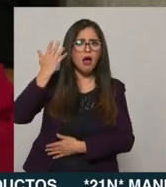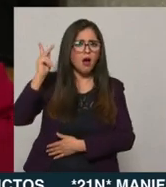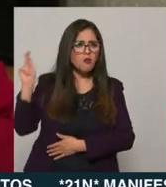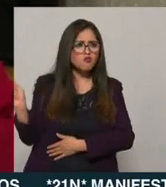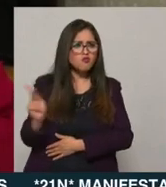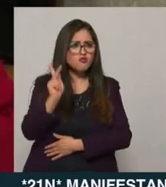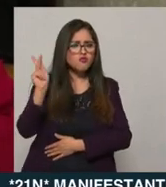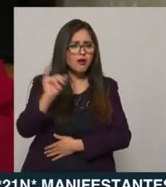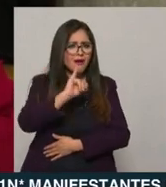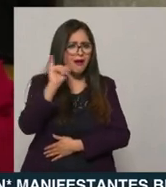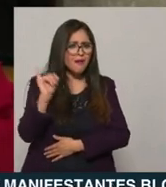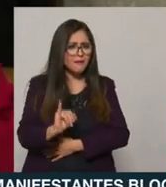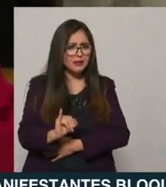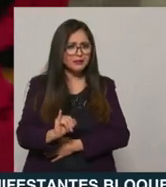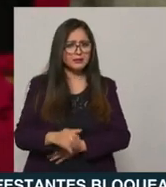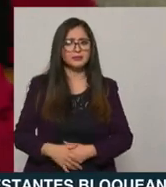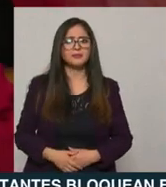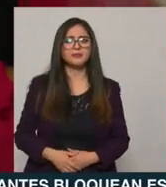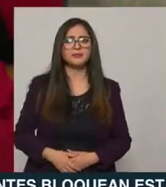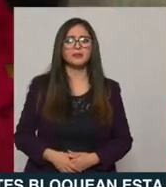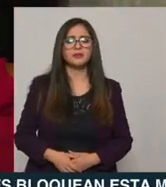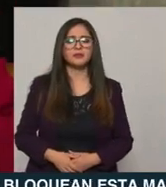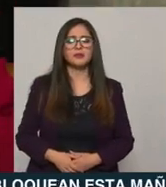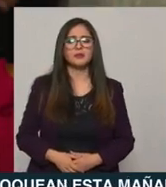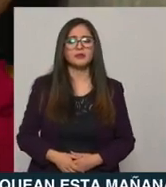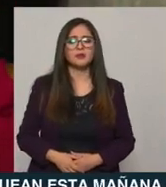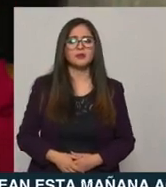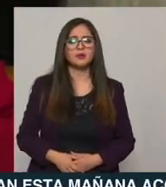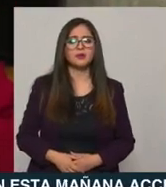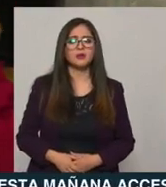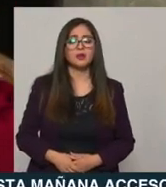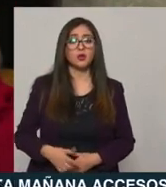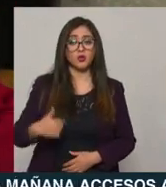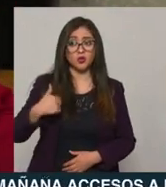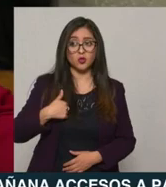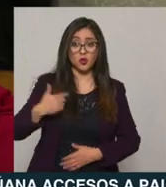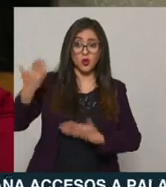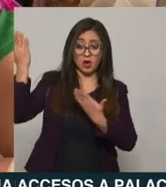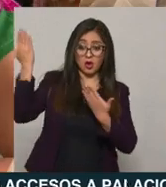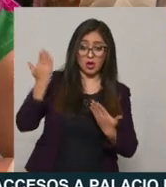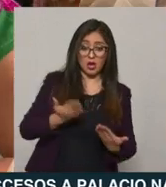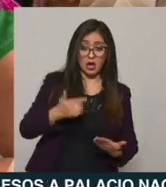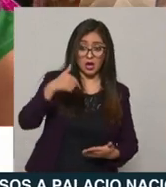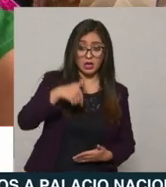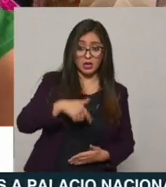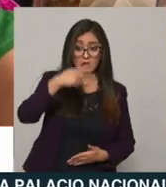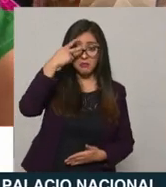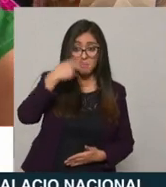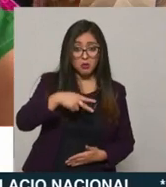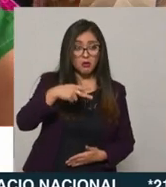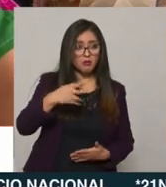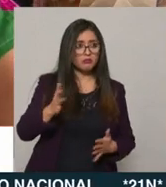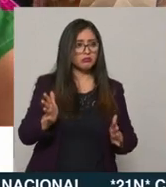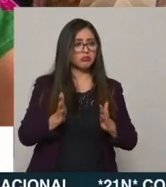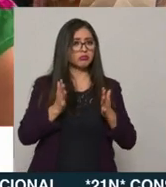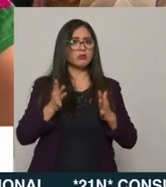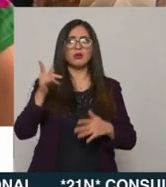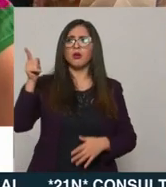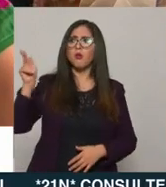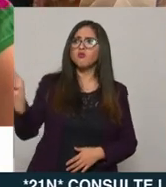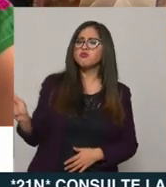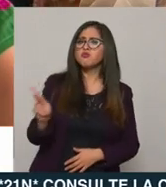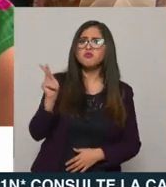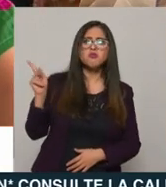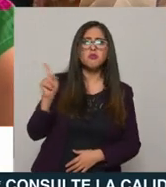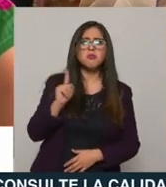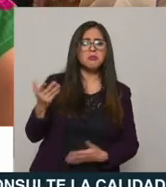sintió. Cuando yo vine a México, en mi pueblo no era discriminada, pero aquí en México sí me fue muy duro,